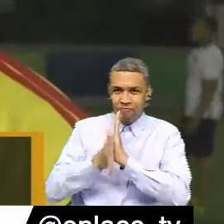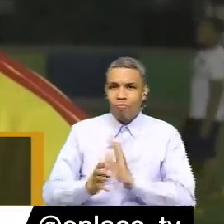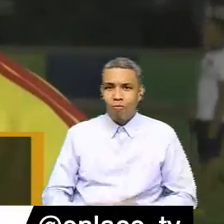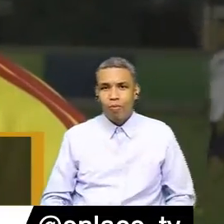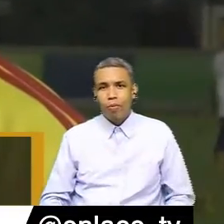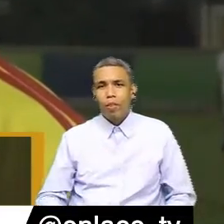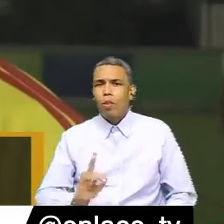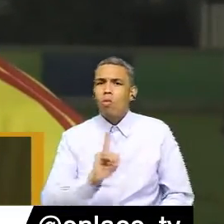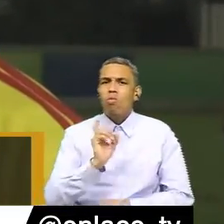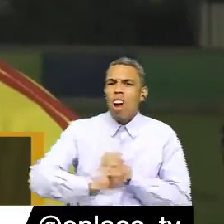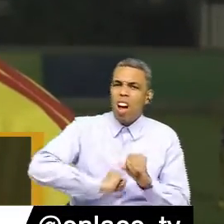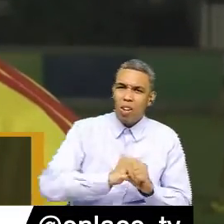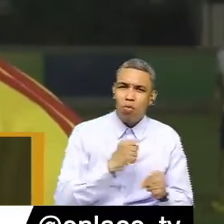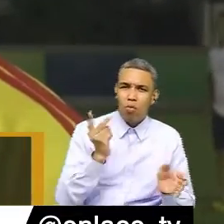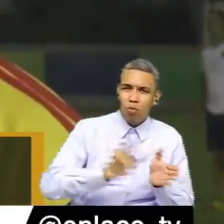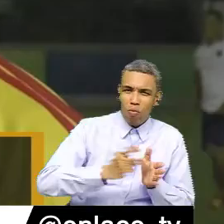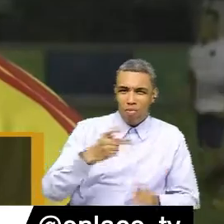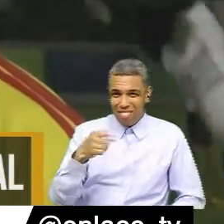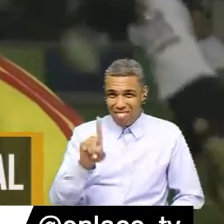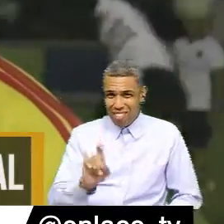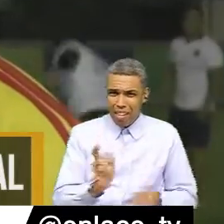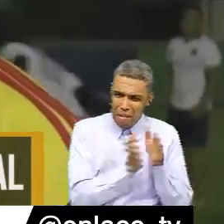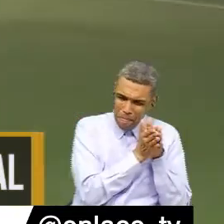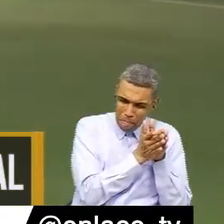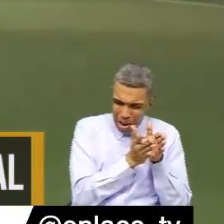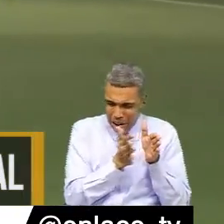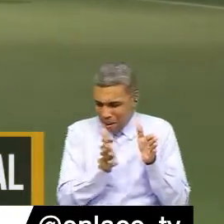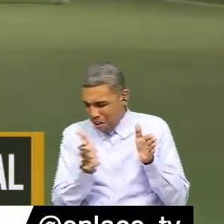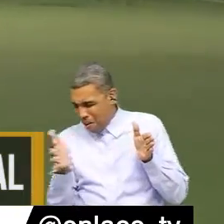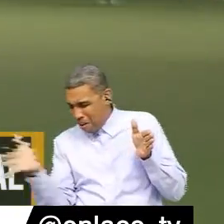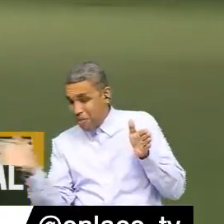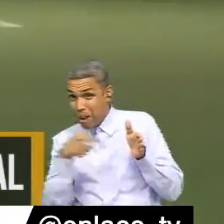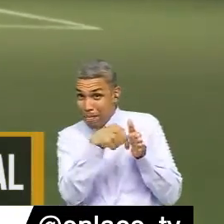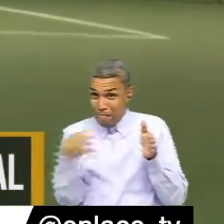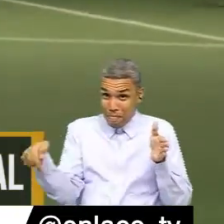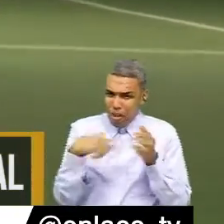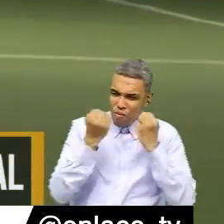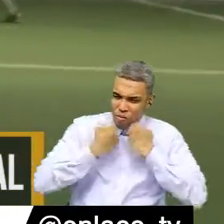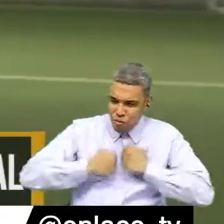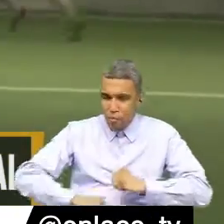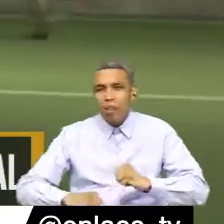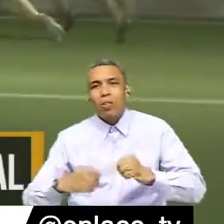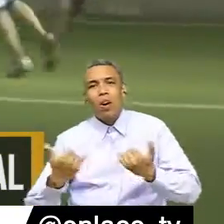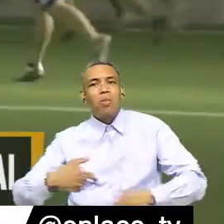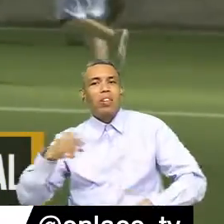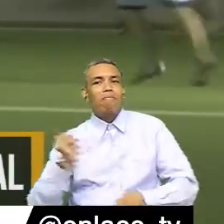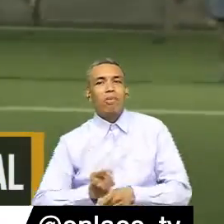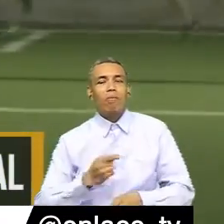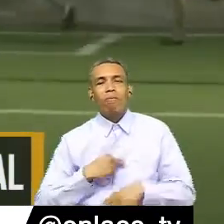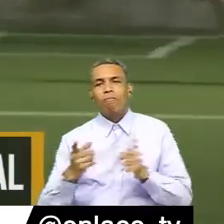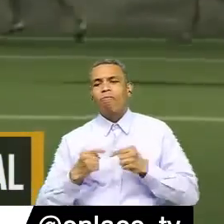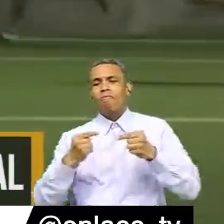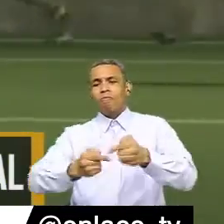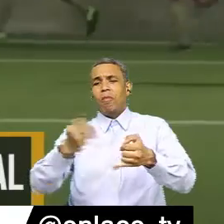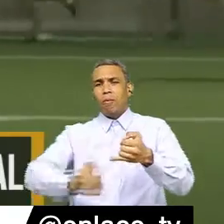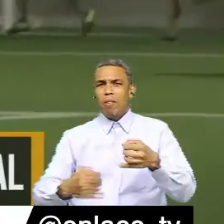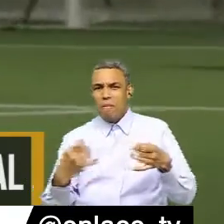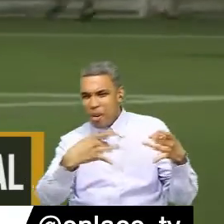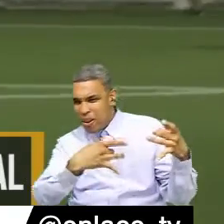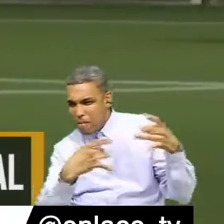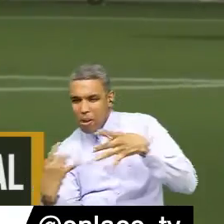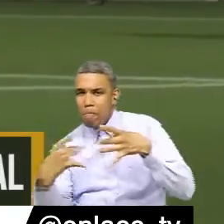año para jugar el departamental y bueno esos son los resultados de el esfuerzo de los chicos la final fue un partido muy apretado fueron